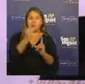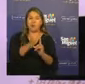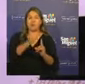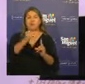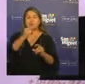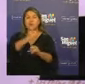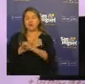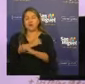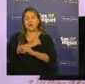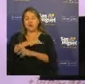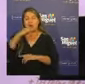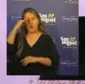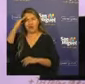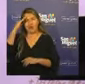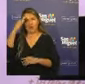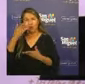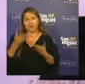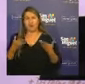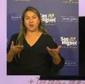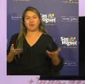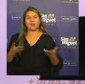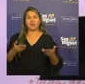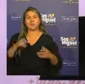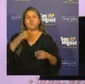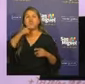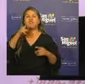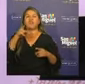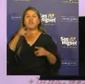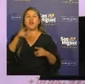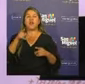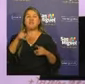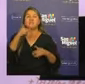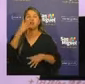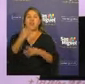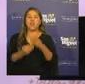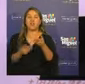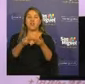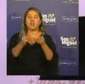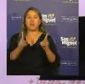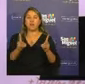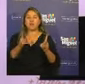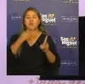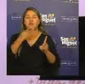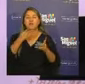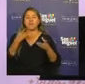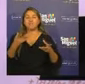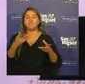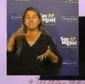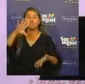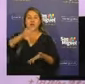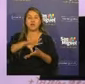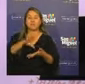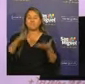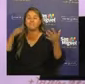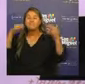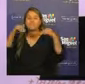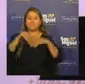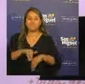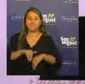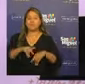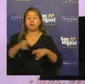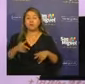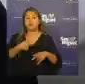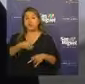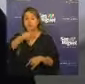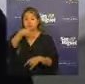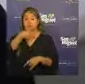un poco a nuestra democracia y también se mata el alma del país. Entonces, hoy día yo quiero partir mis